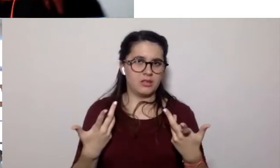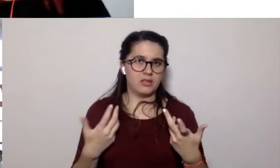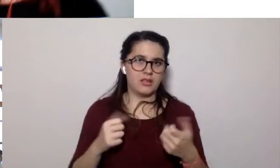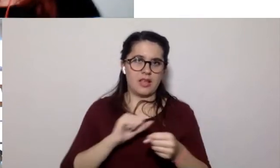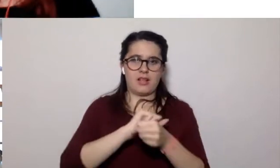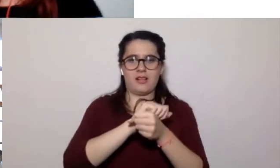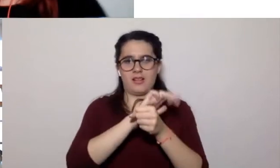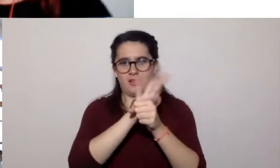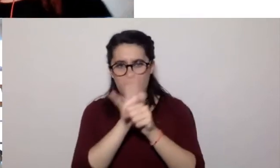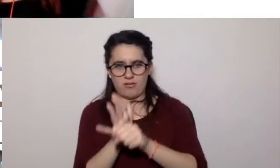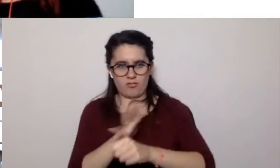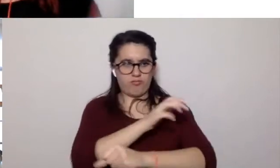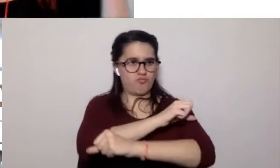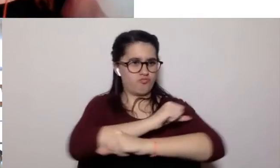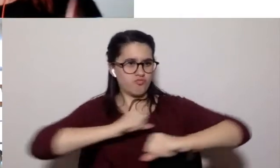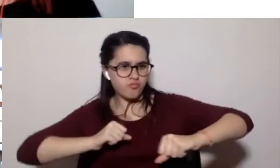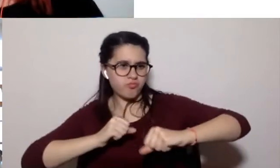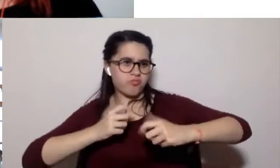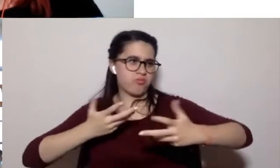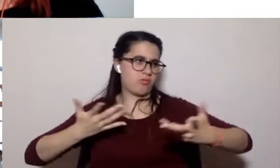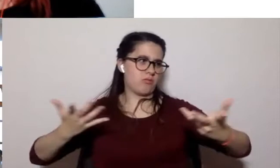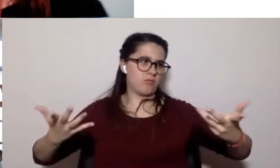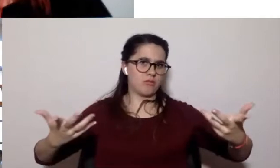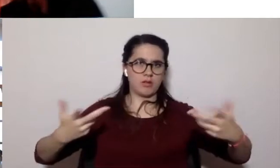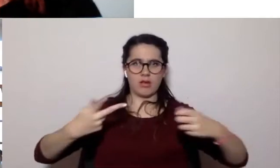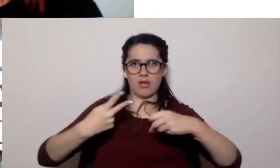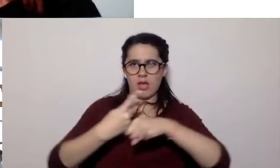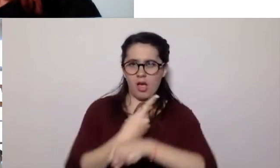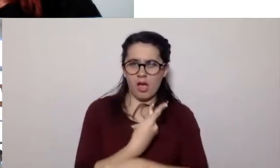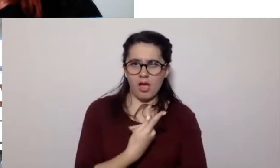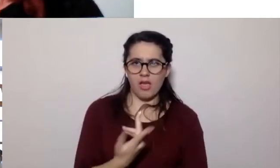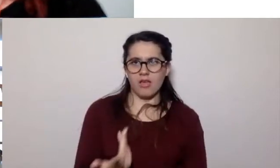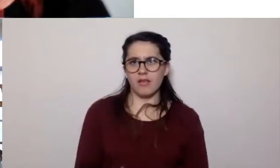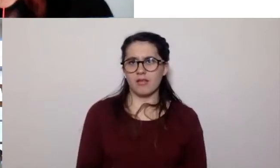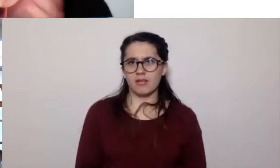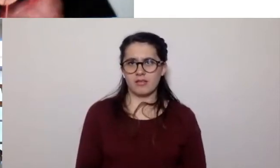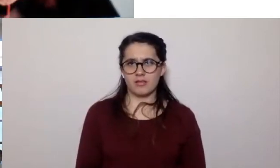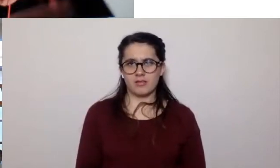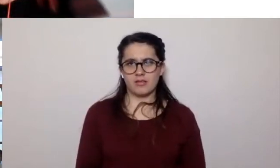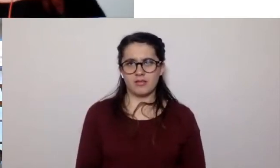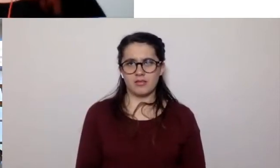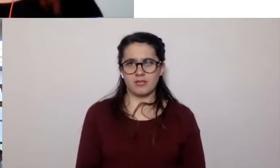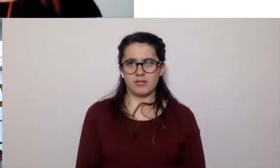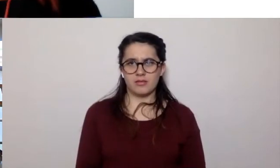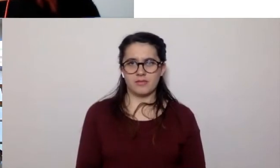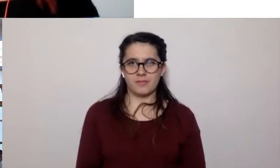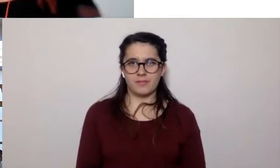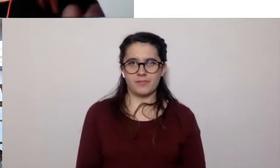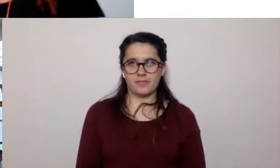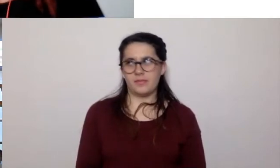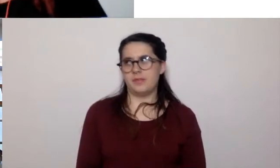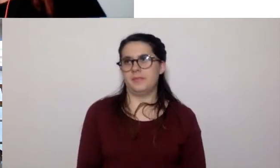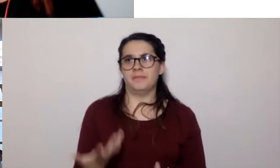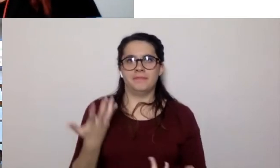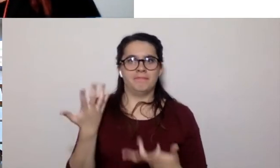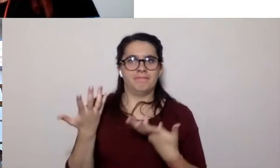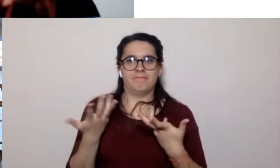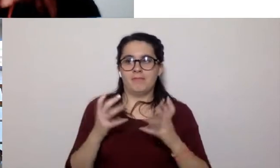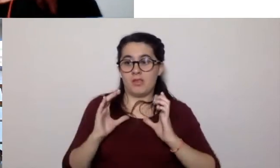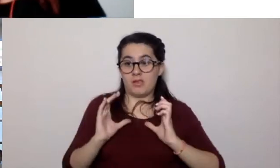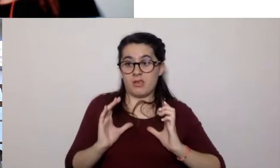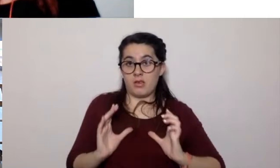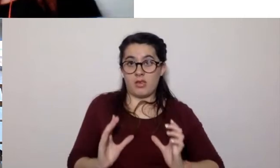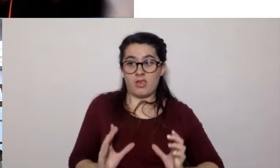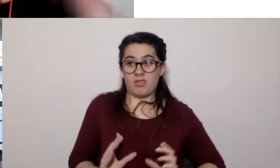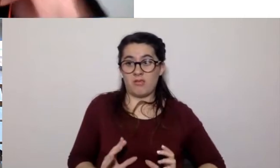cuál gordonavirus? A la boca, deja de pensar porque te va a afectar por todos lados y el cuerpo de alguna manera lo va